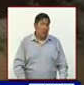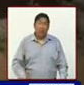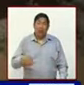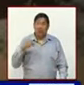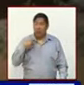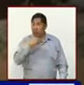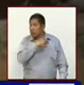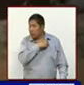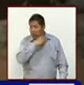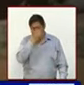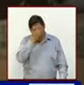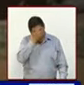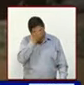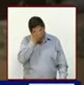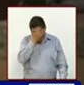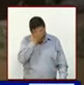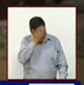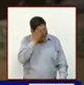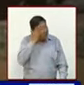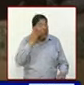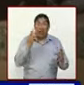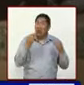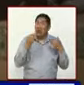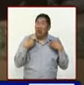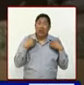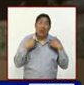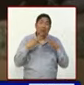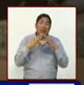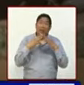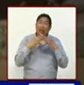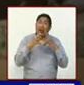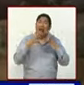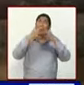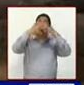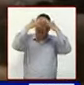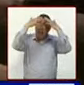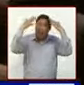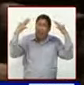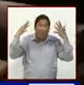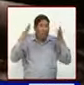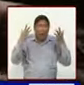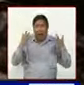Vamos a buscar dónde pasar la noche, no tenemos dónde ir.